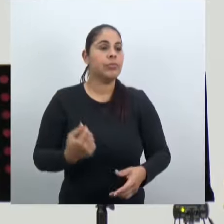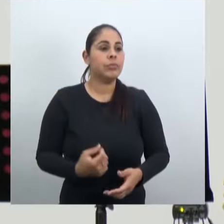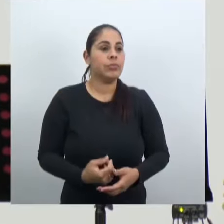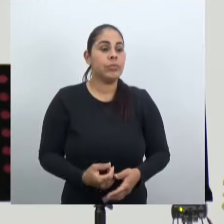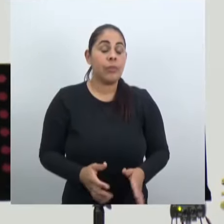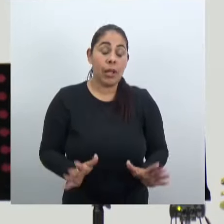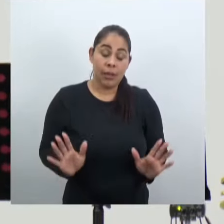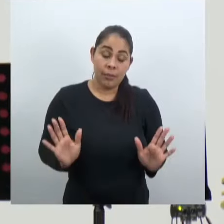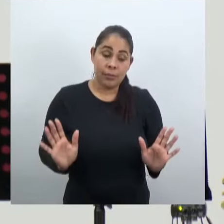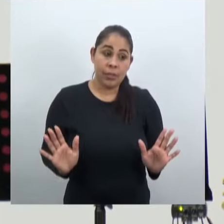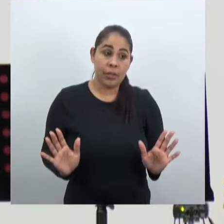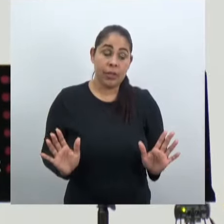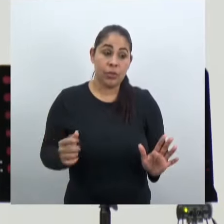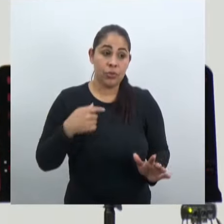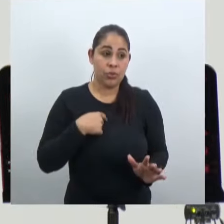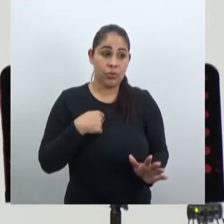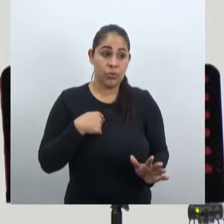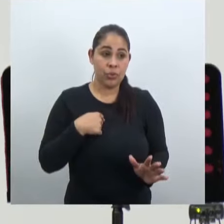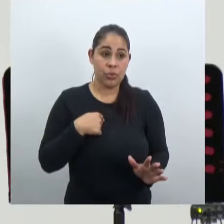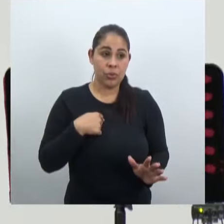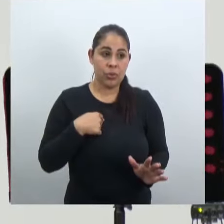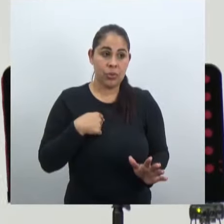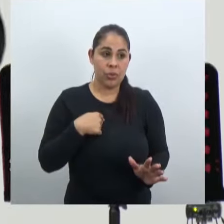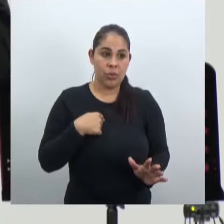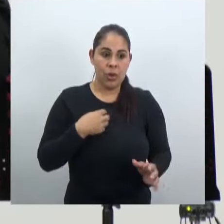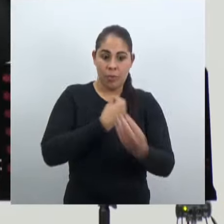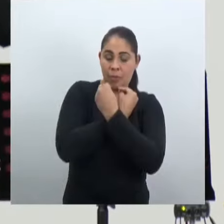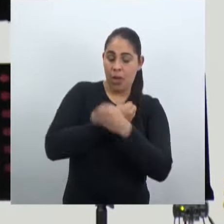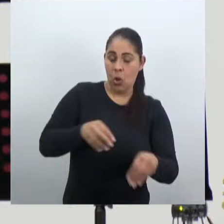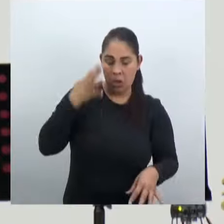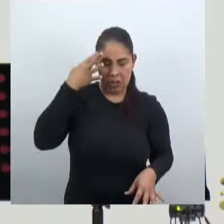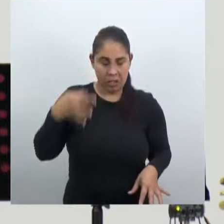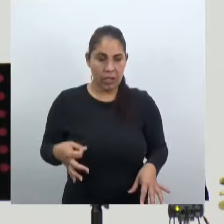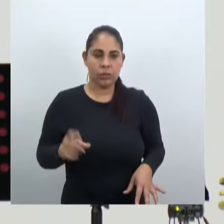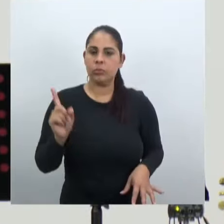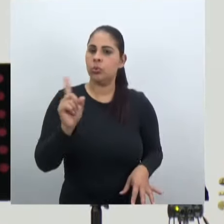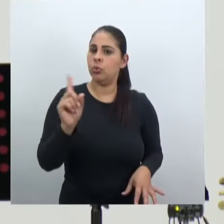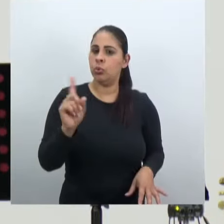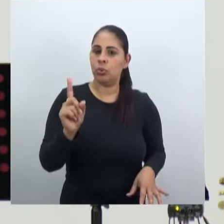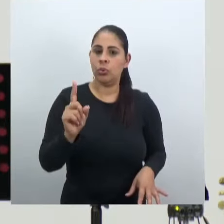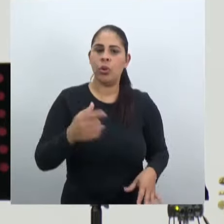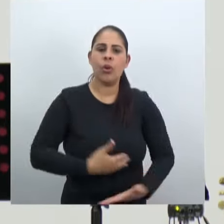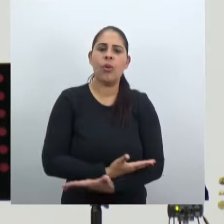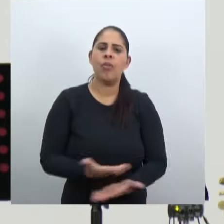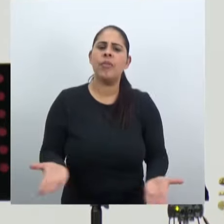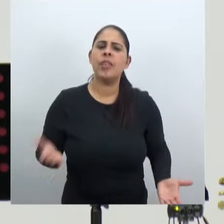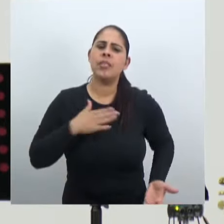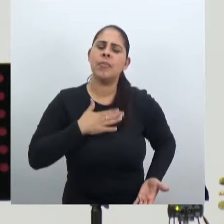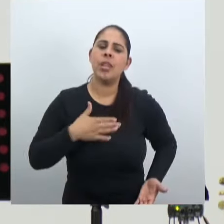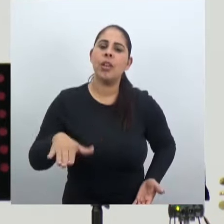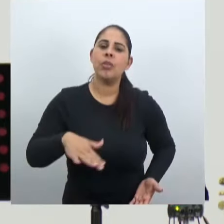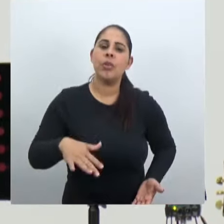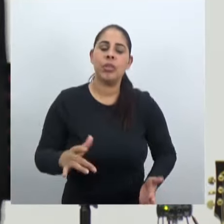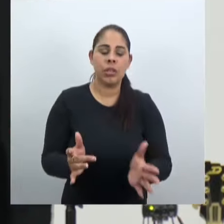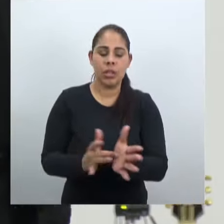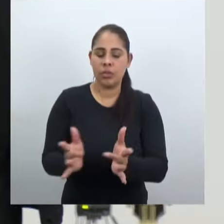Pero aún eso no me creo nada. Mi confianza está todo en Jesucristo, el Hijo de Dios.